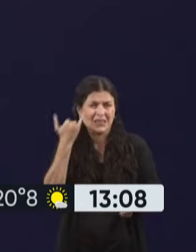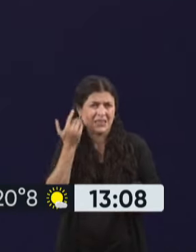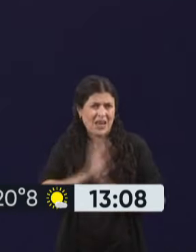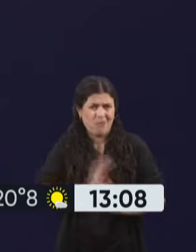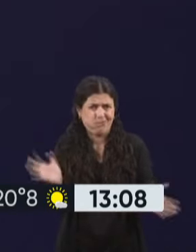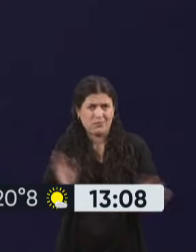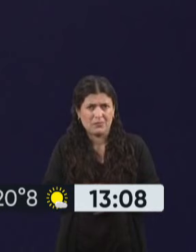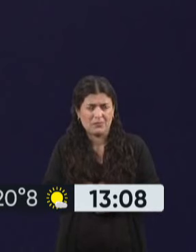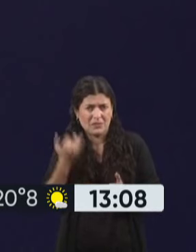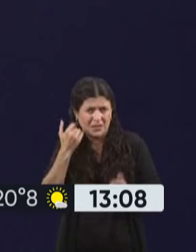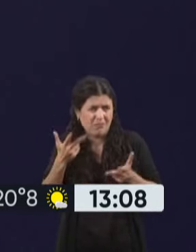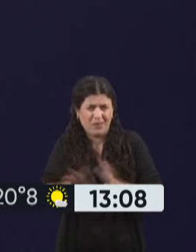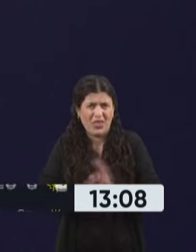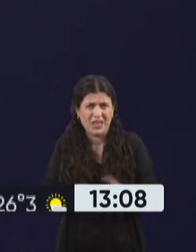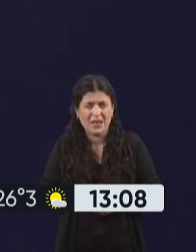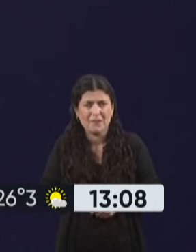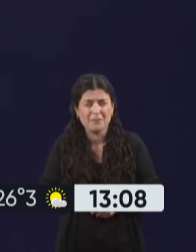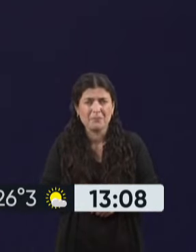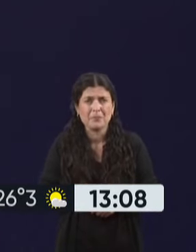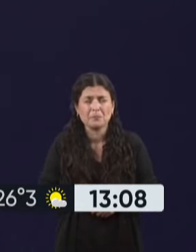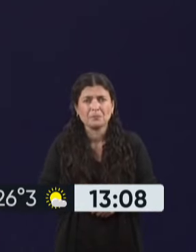quedó contestada la pregunta.